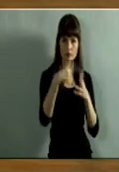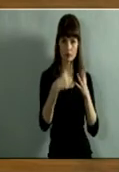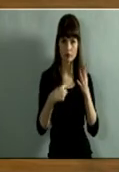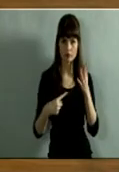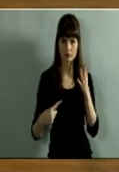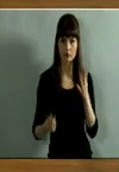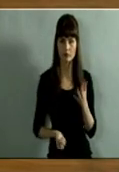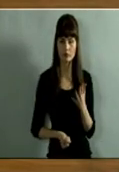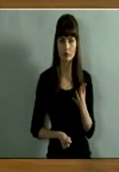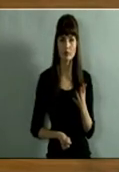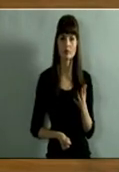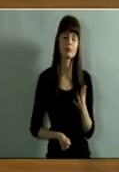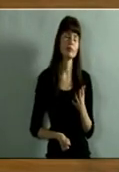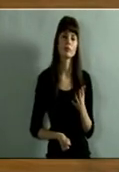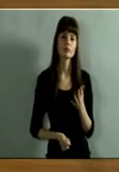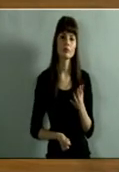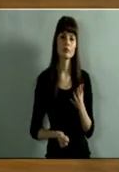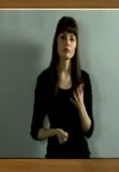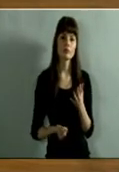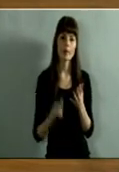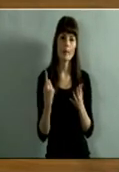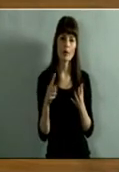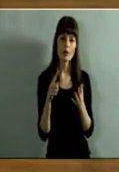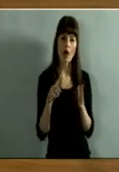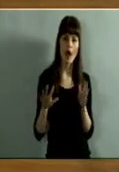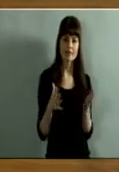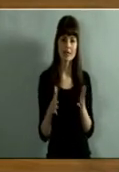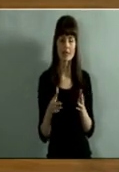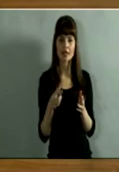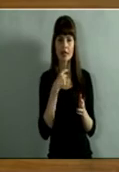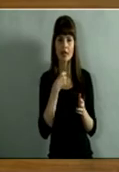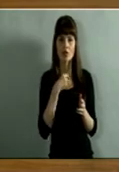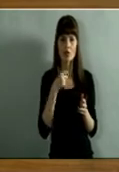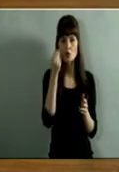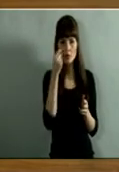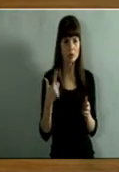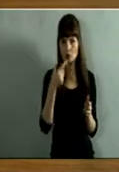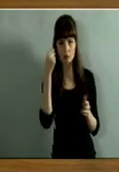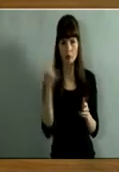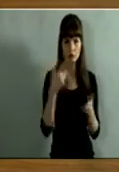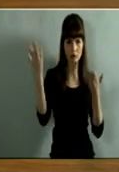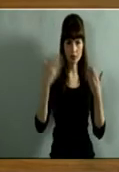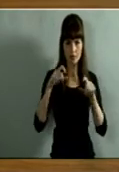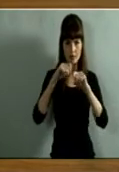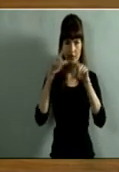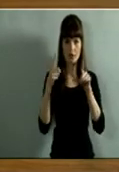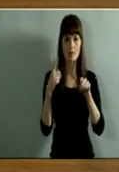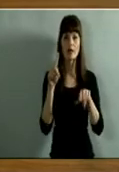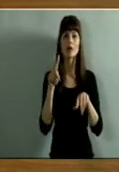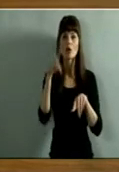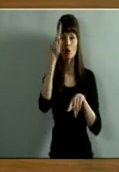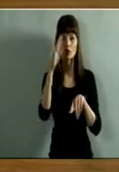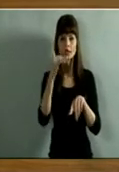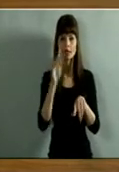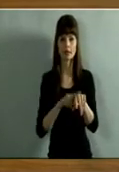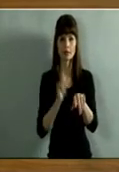A veces quiere todas las cosas ya, pero Dios tiene sus tiempos, dice. Y bueno,